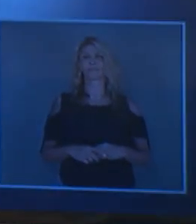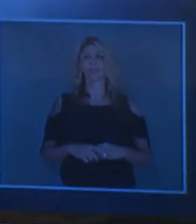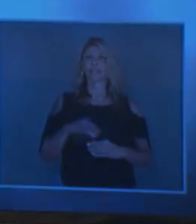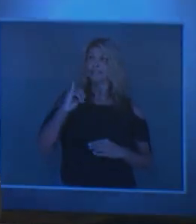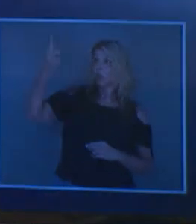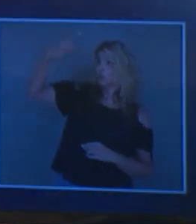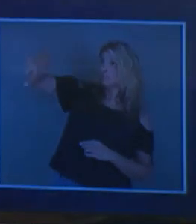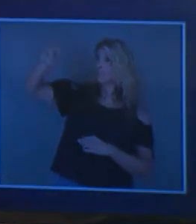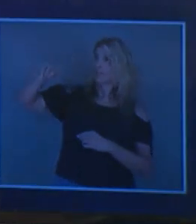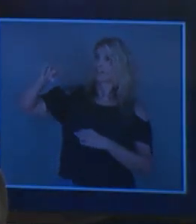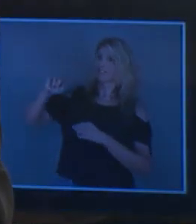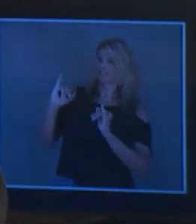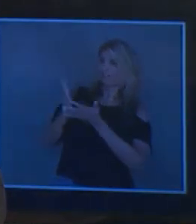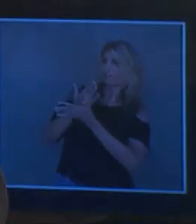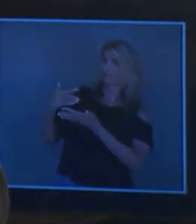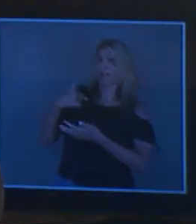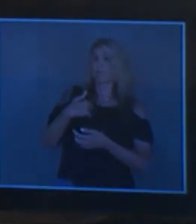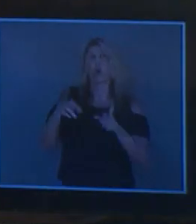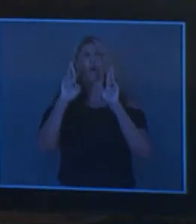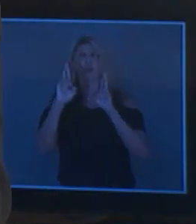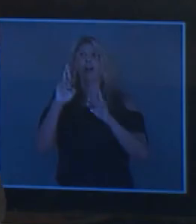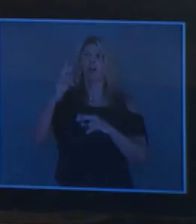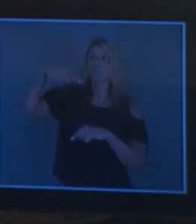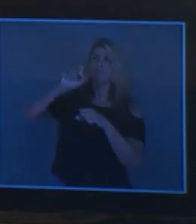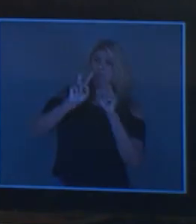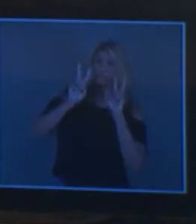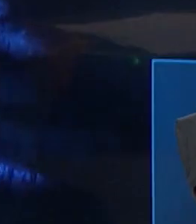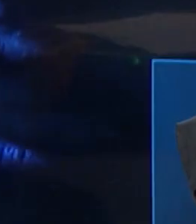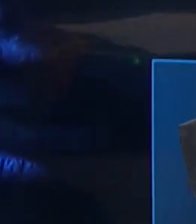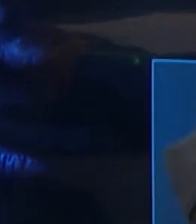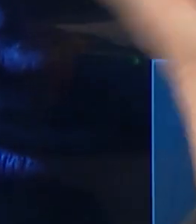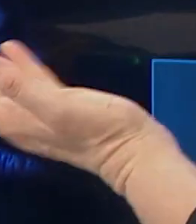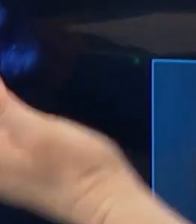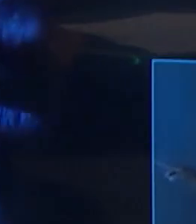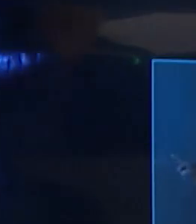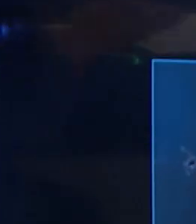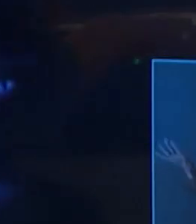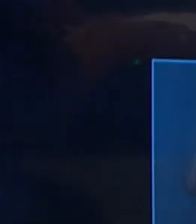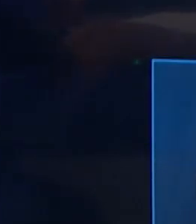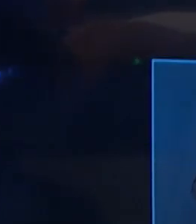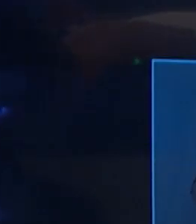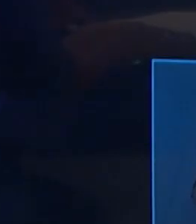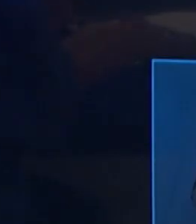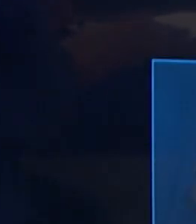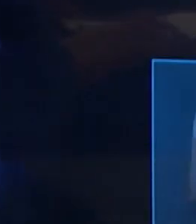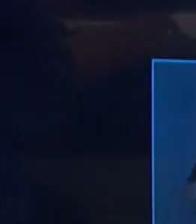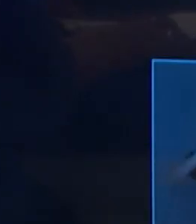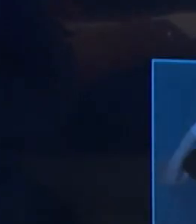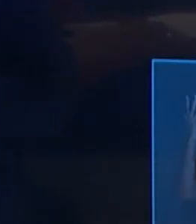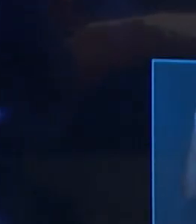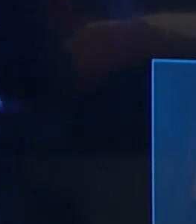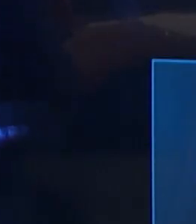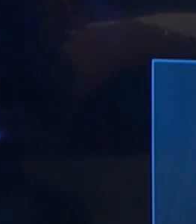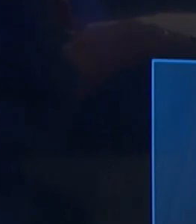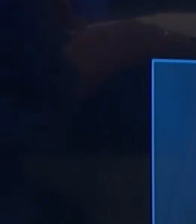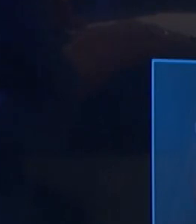que a ellos no les afecte de la manera que la persona capaz que quiere que puedan estar parados en otro lugar patricia fue súper importante que